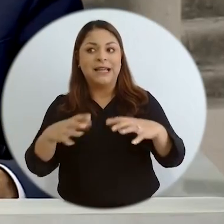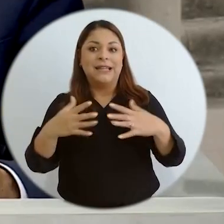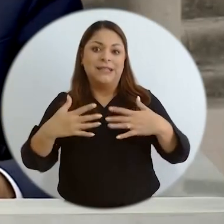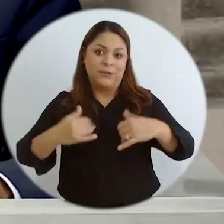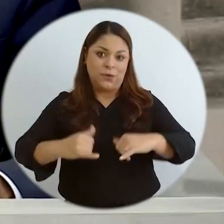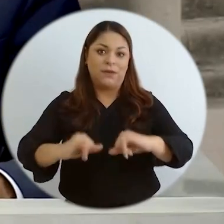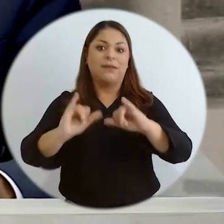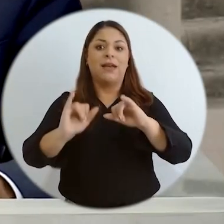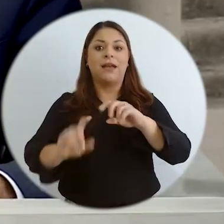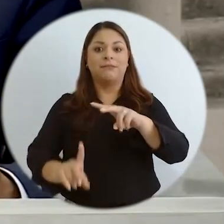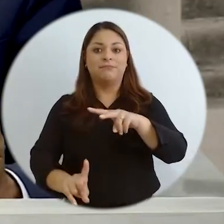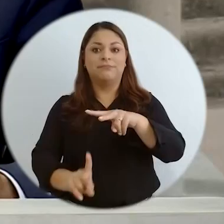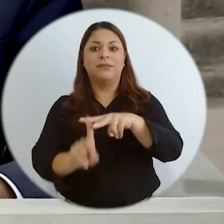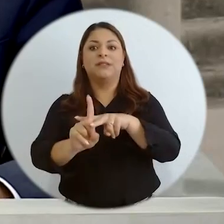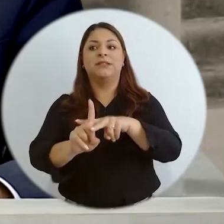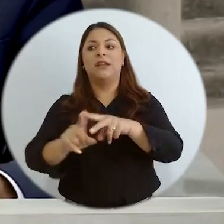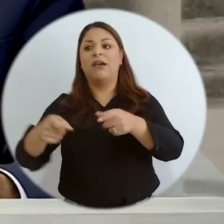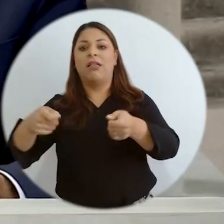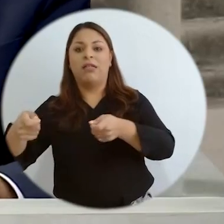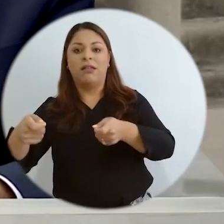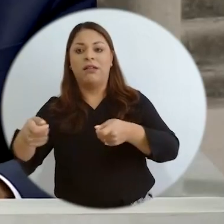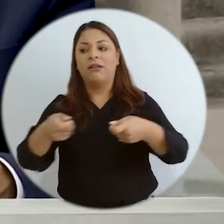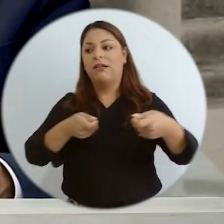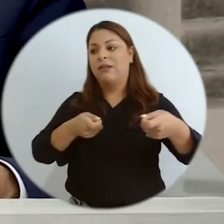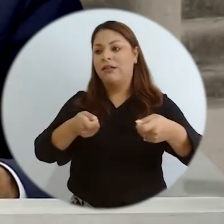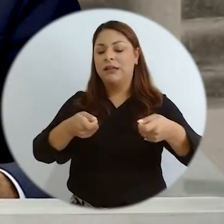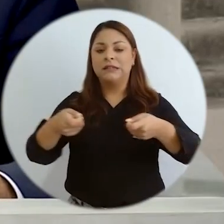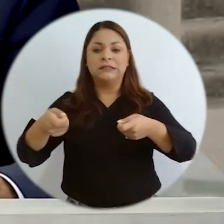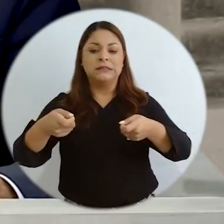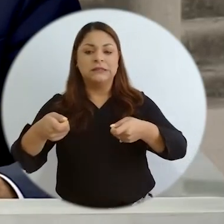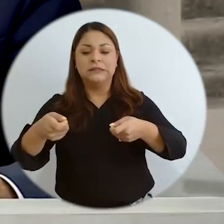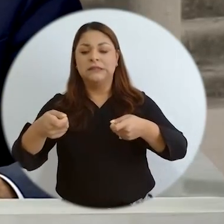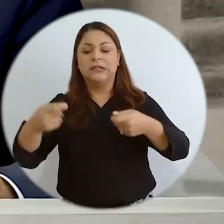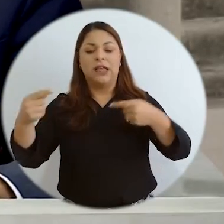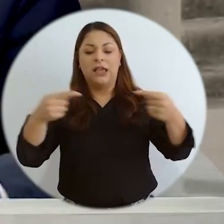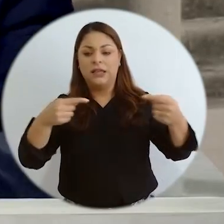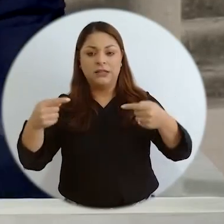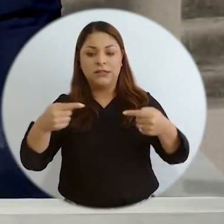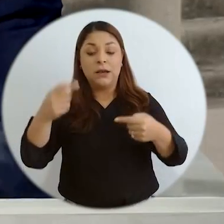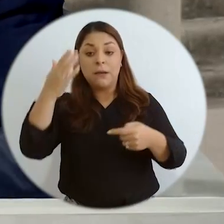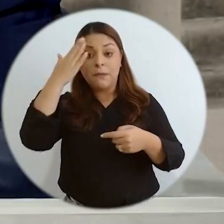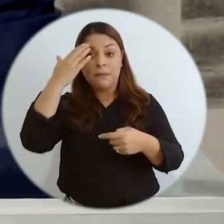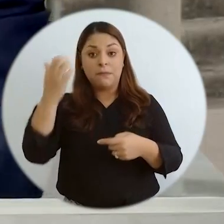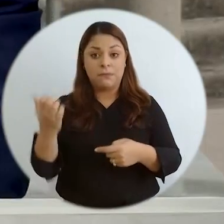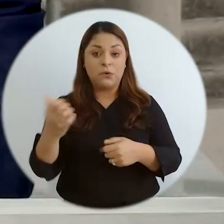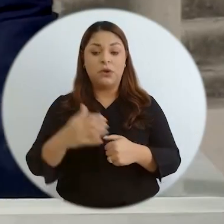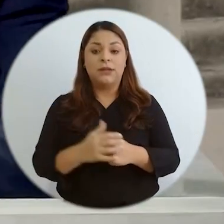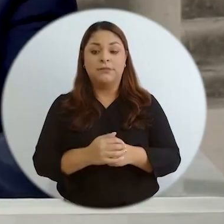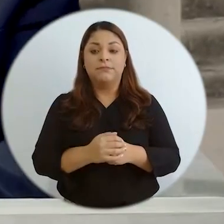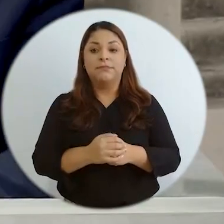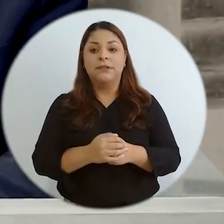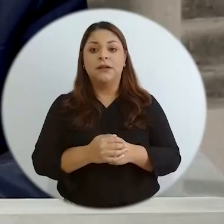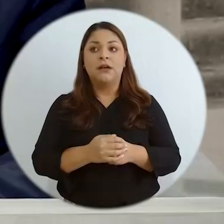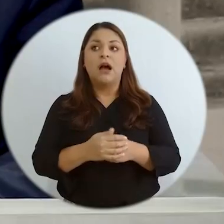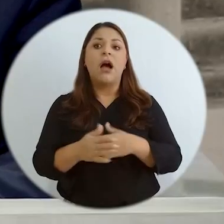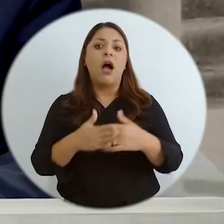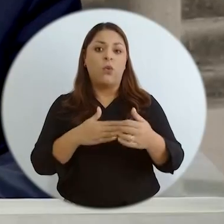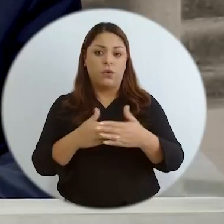ha aludido de que existen estudios técnicos para impedir o no continuar